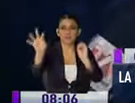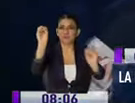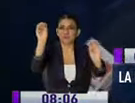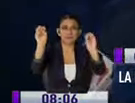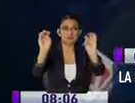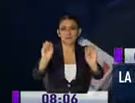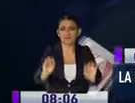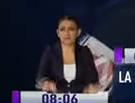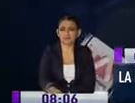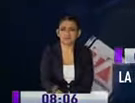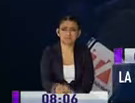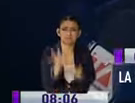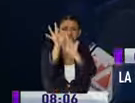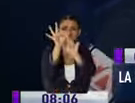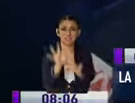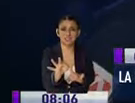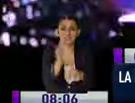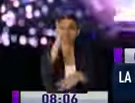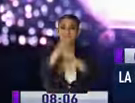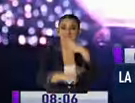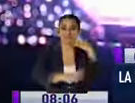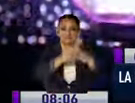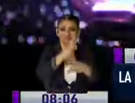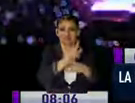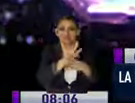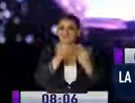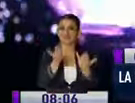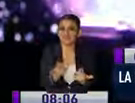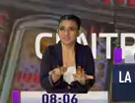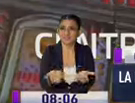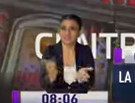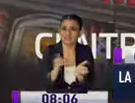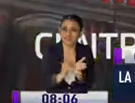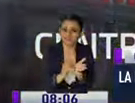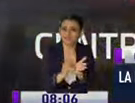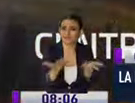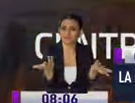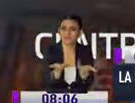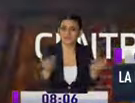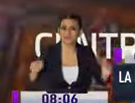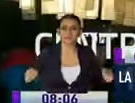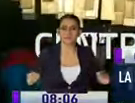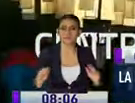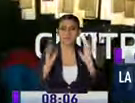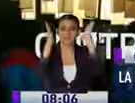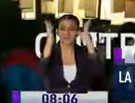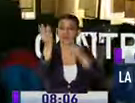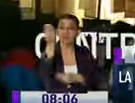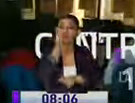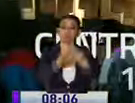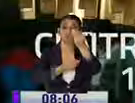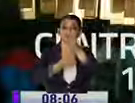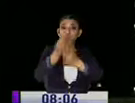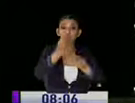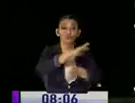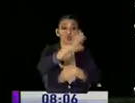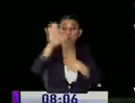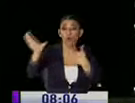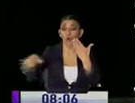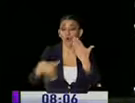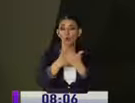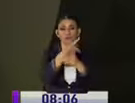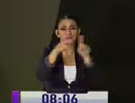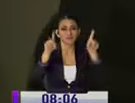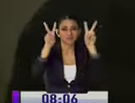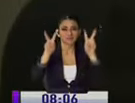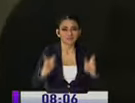de primer nivel en el mundo. Y en esta ocasión viene acompañada de un festival gastronómico para todos los